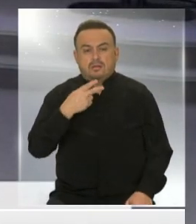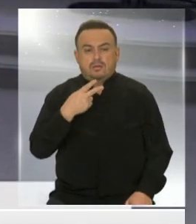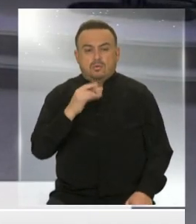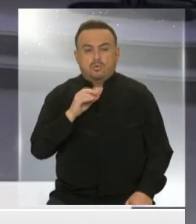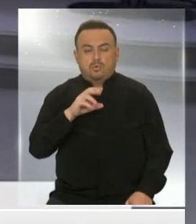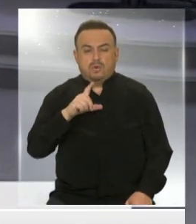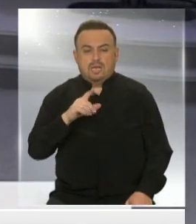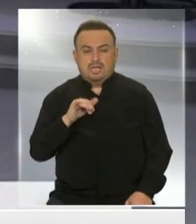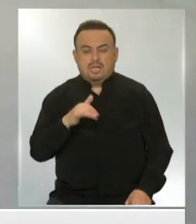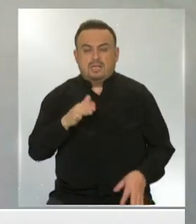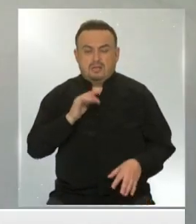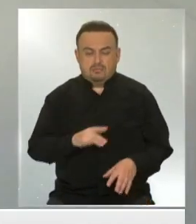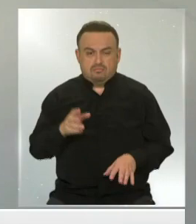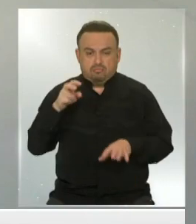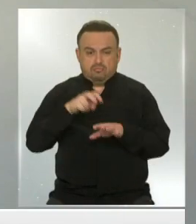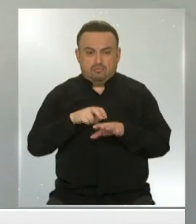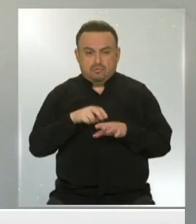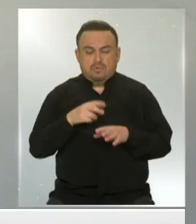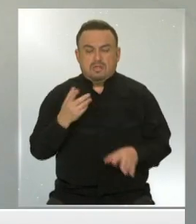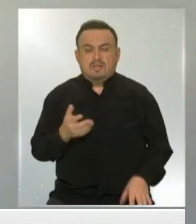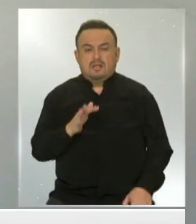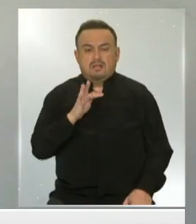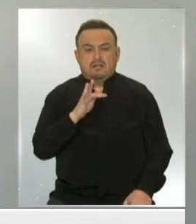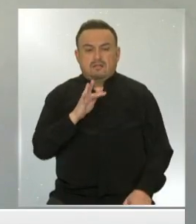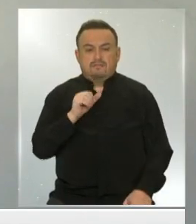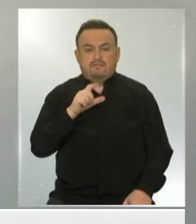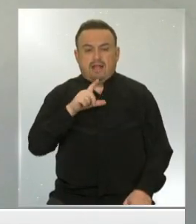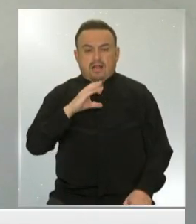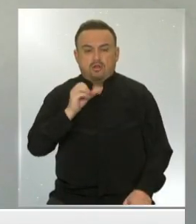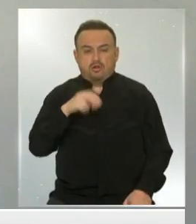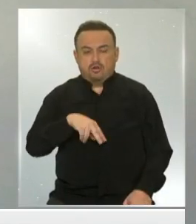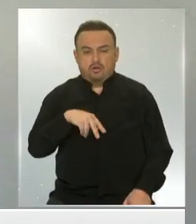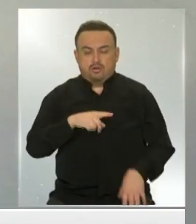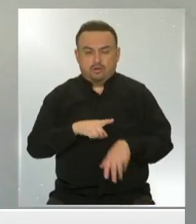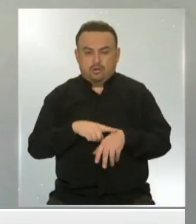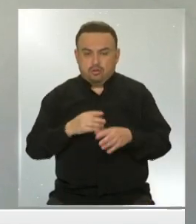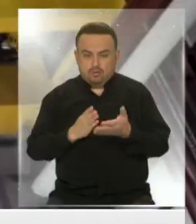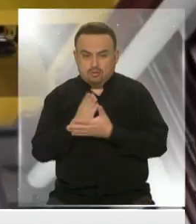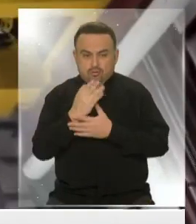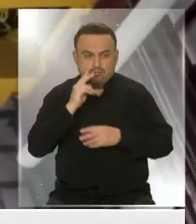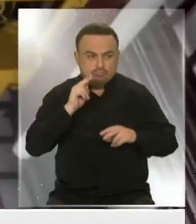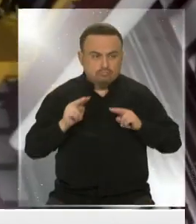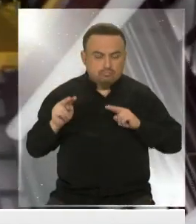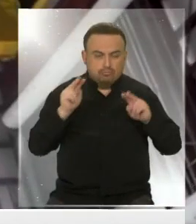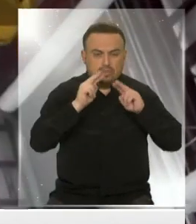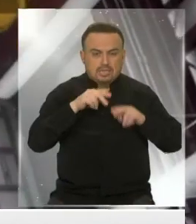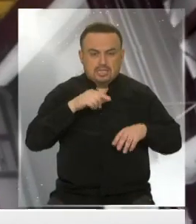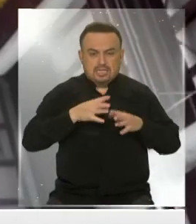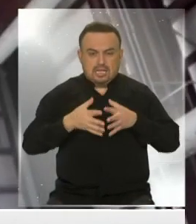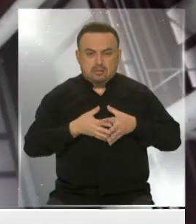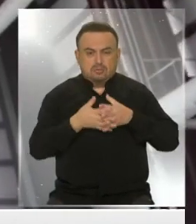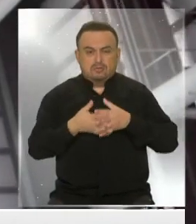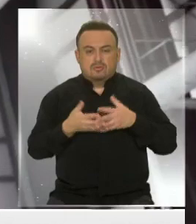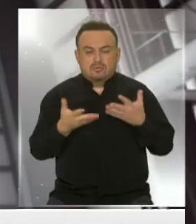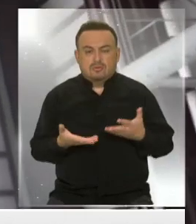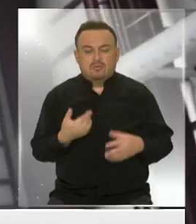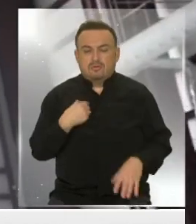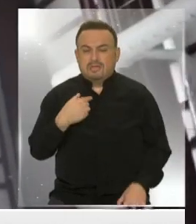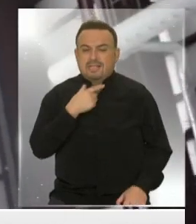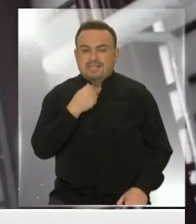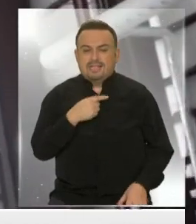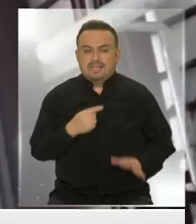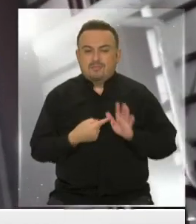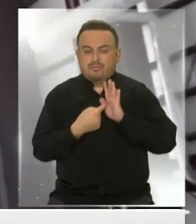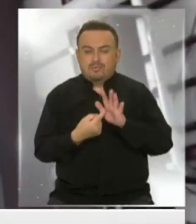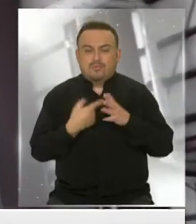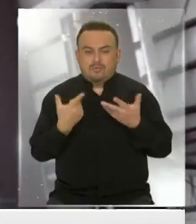bordo del falcon nine enmarca el comienzo de una nueva era de exploración espacial para eeuu lo que se busca es demostrar el